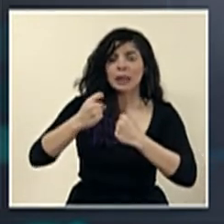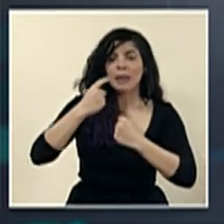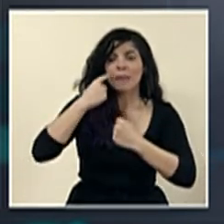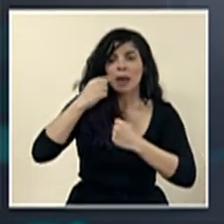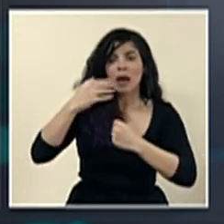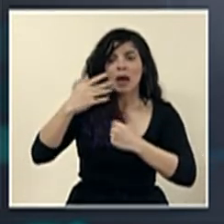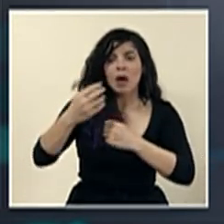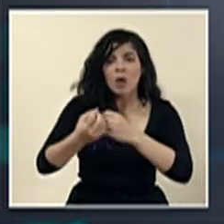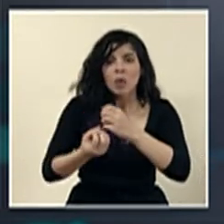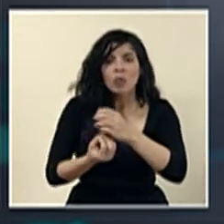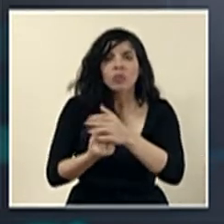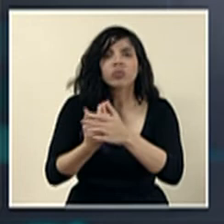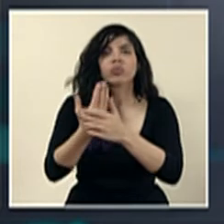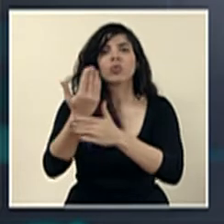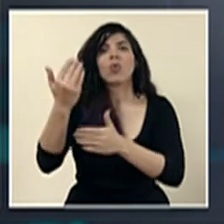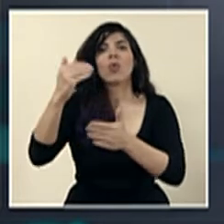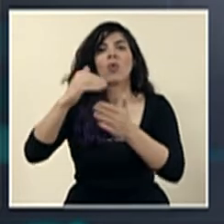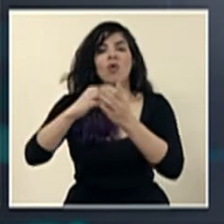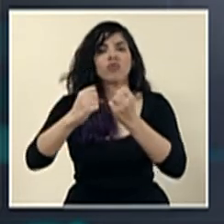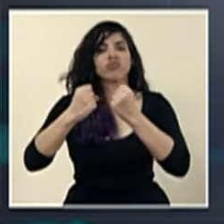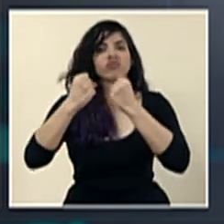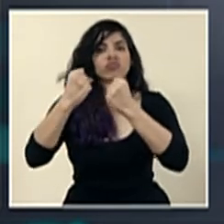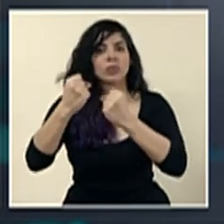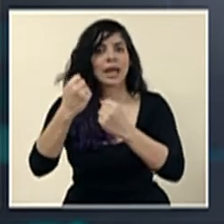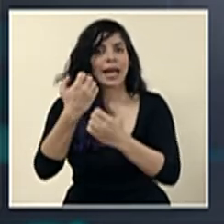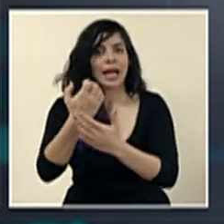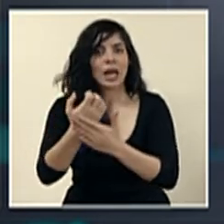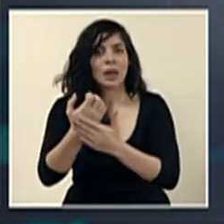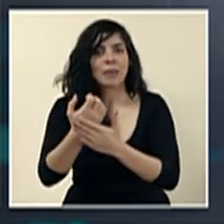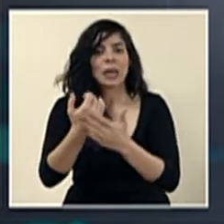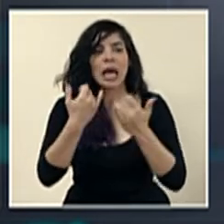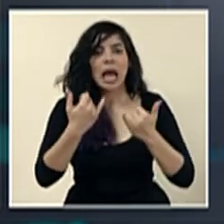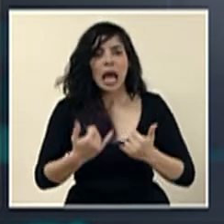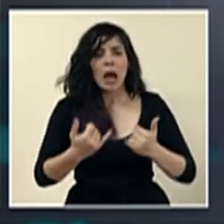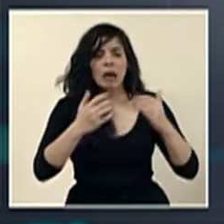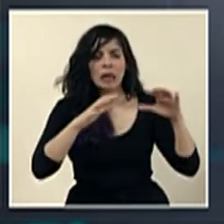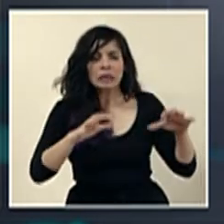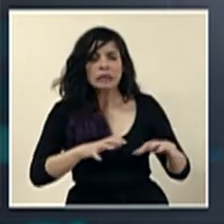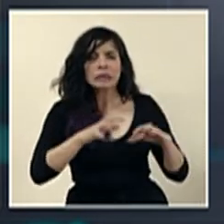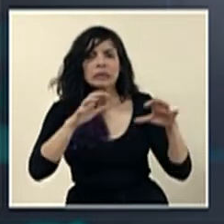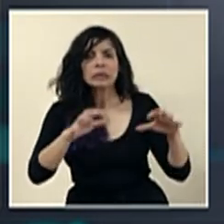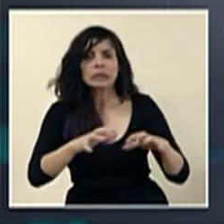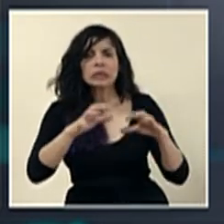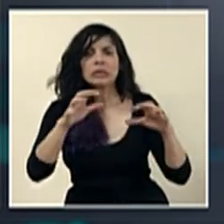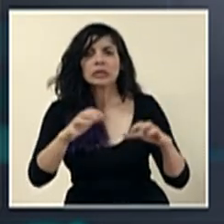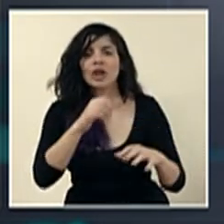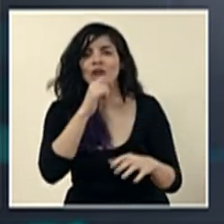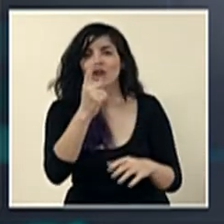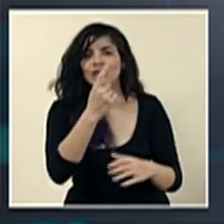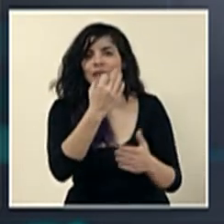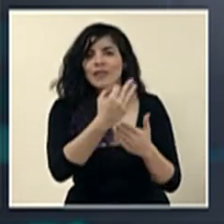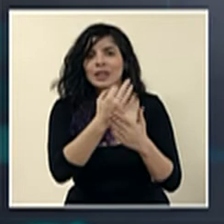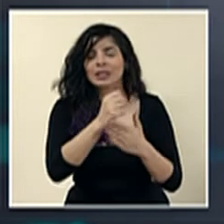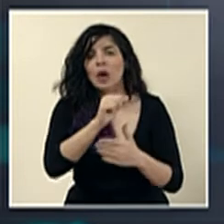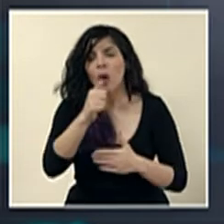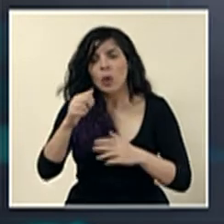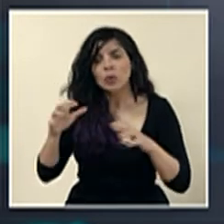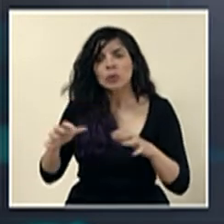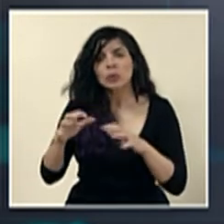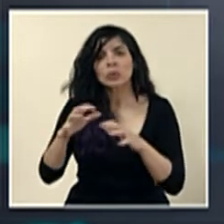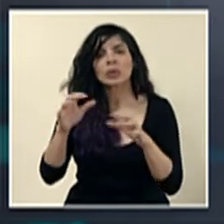renacer robusto de nuestra economía. Estamos haciendo otras cosas más allá de lo fiscal. Quisiera nada